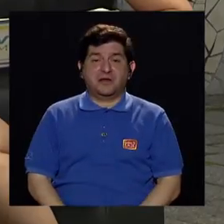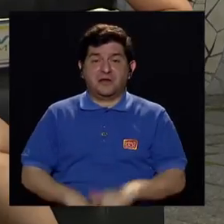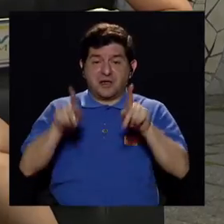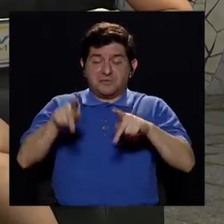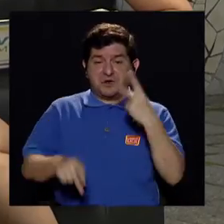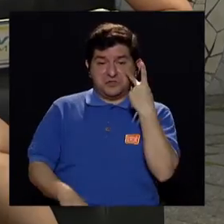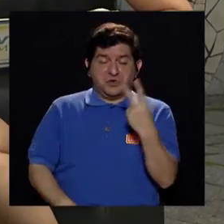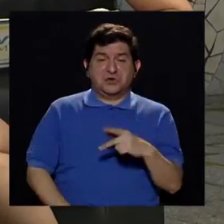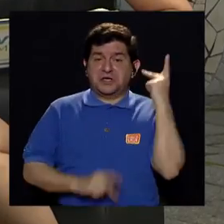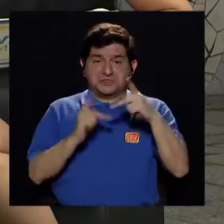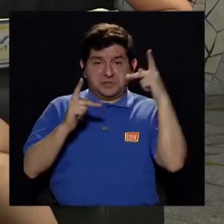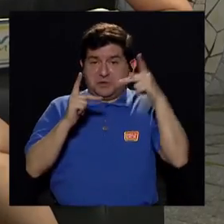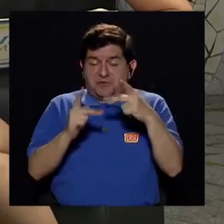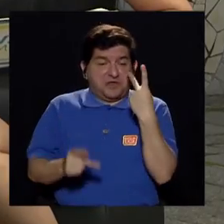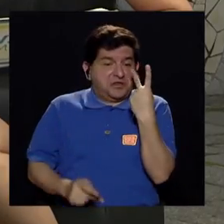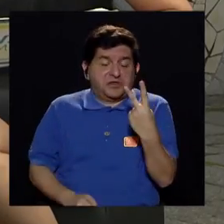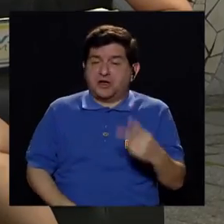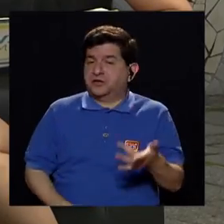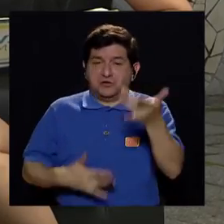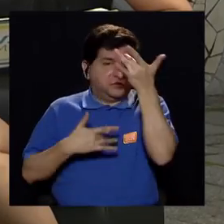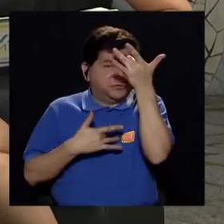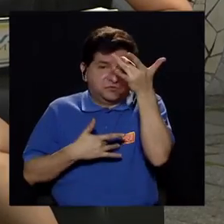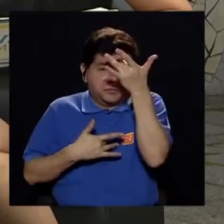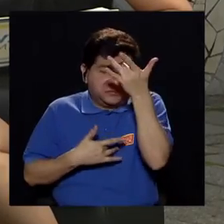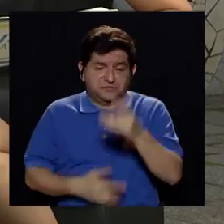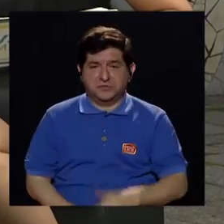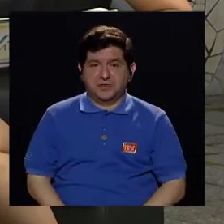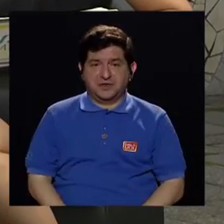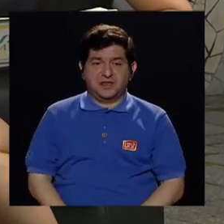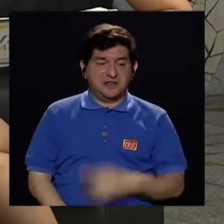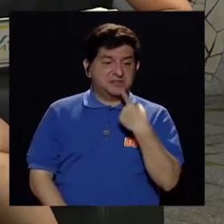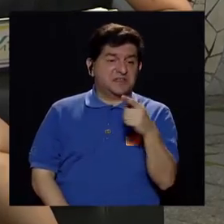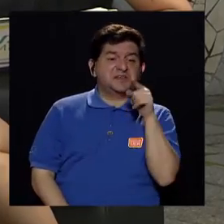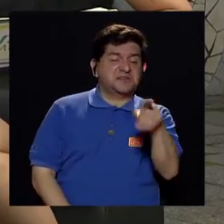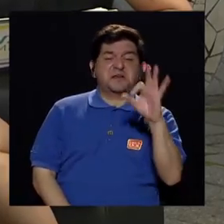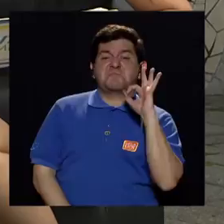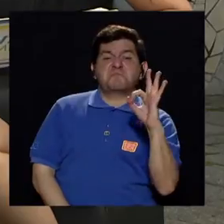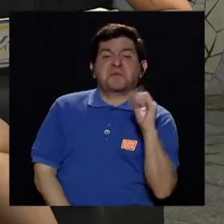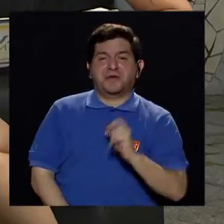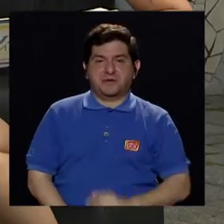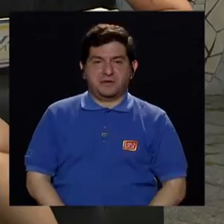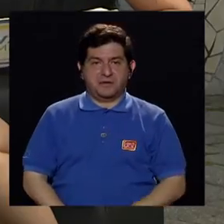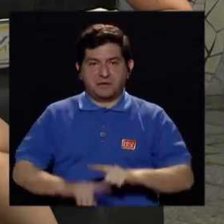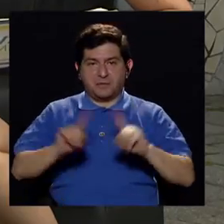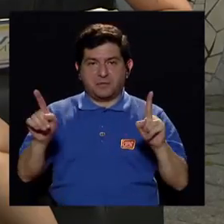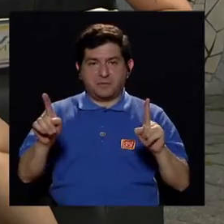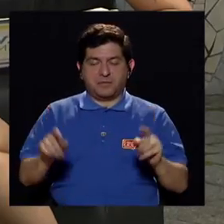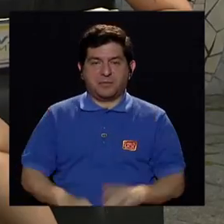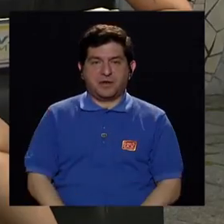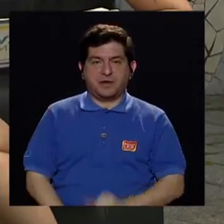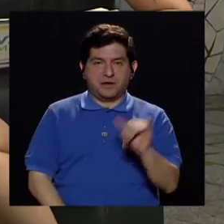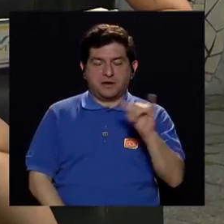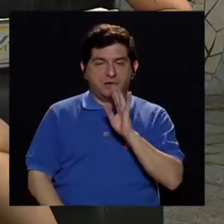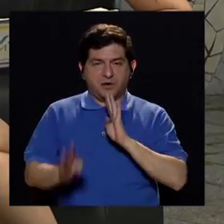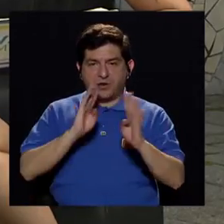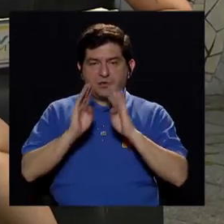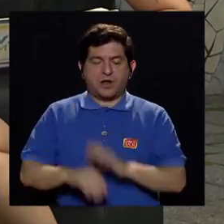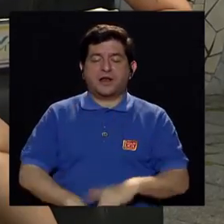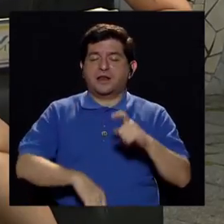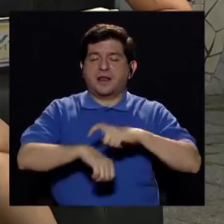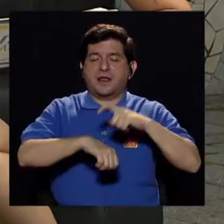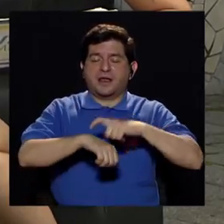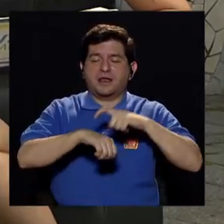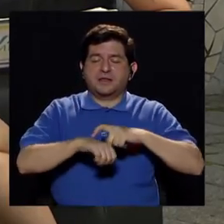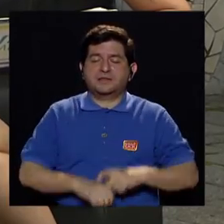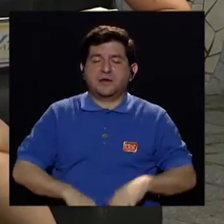perfecta, no se ve que está enfermo, entonces fijo, está bien. Y luego de un tiempo, también estamos hablando del periodo de incubación, sale